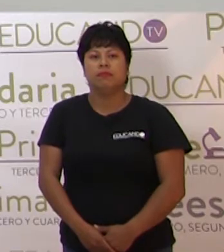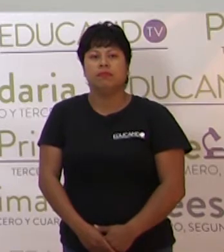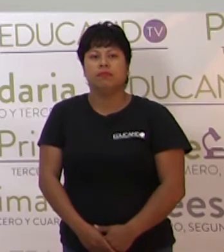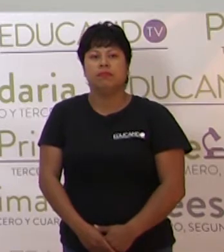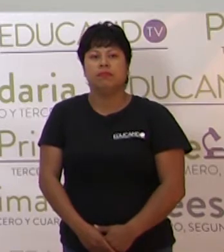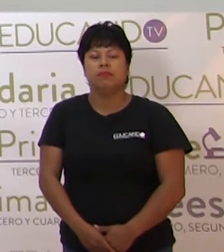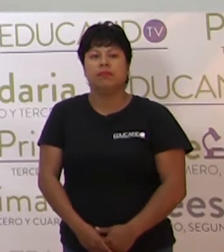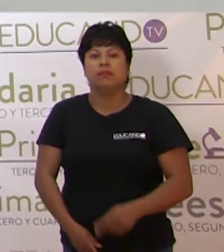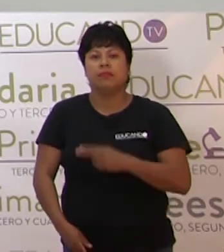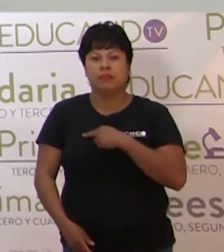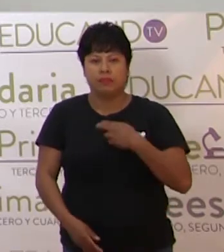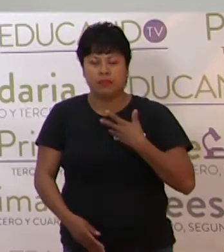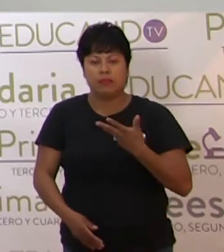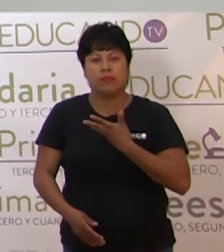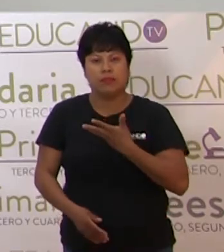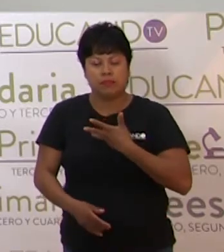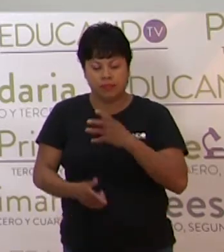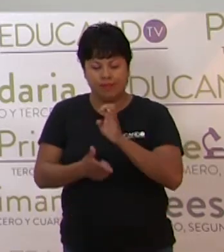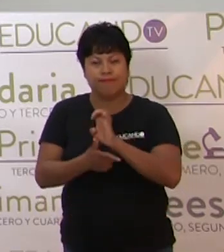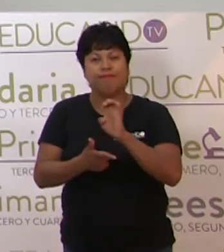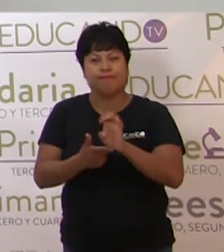tenemos entonces